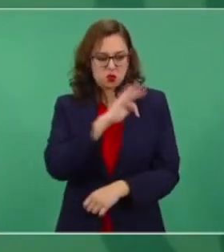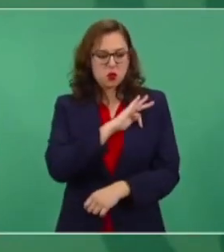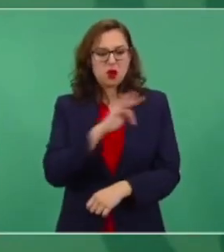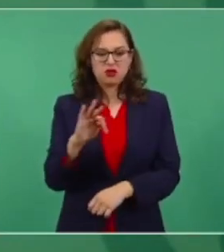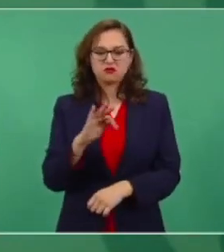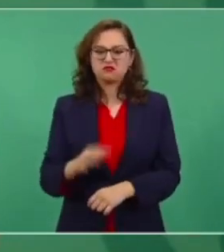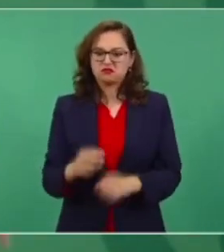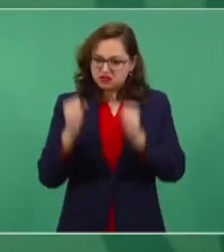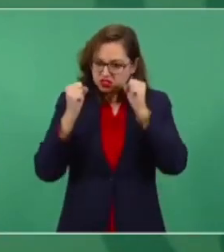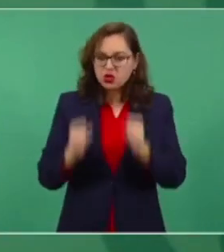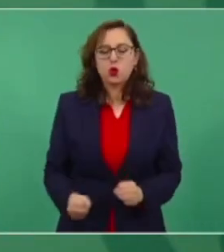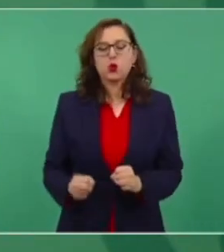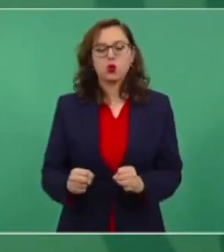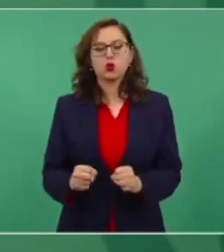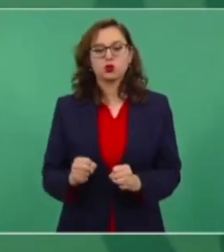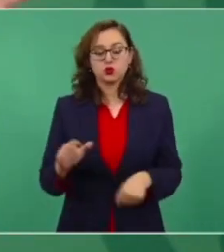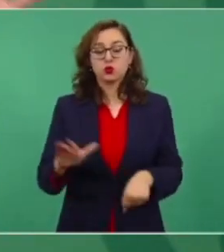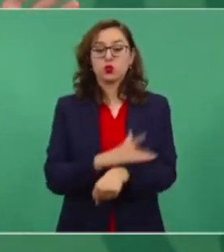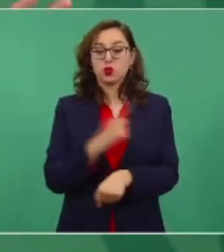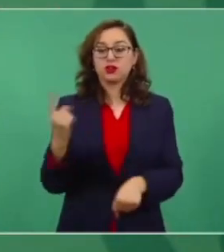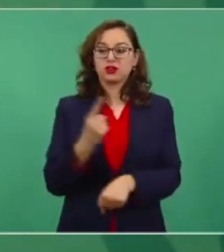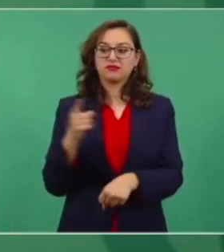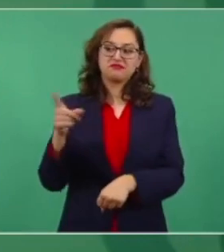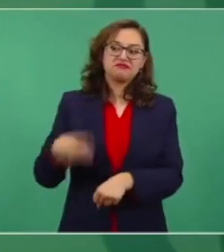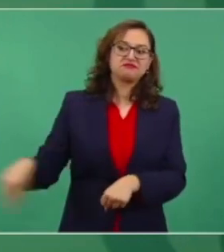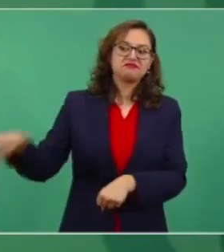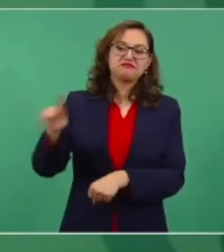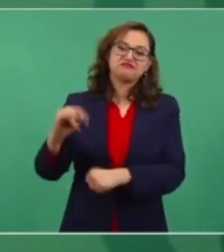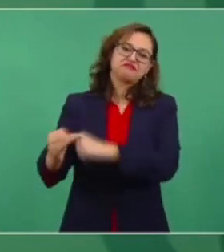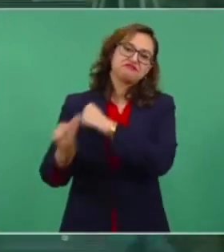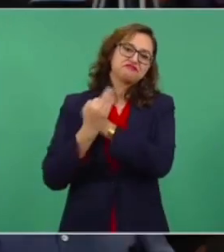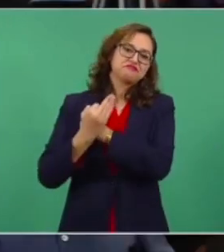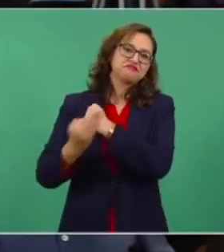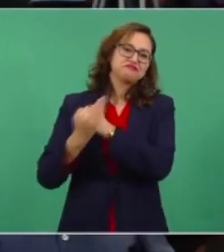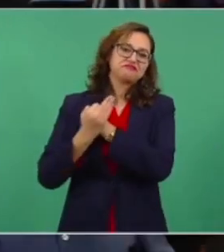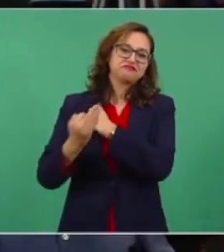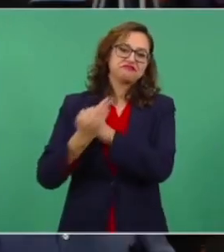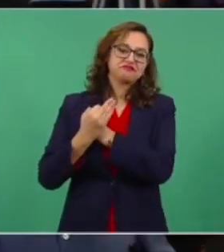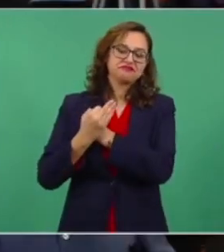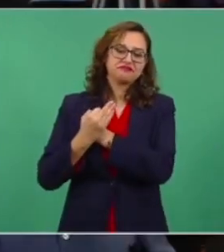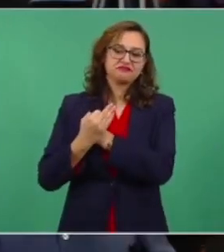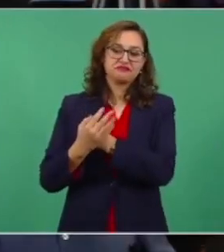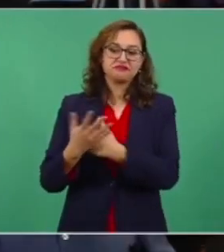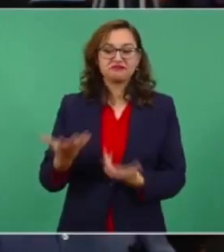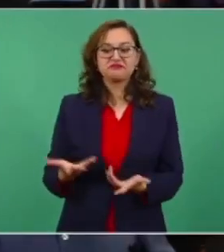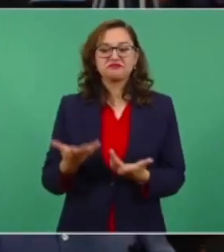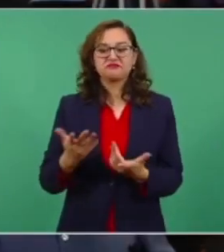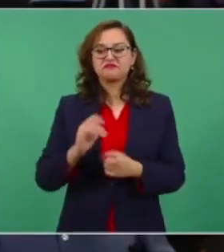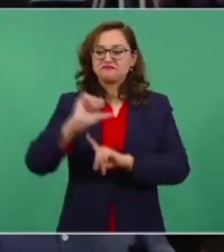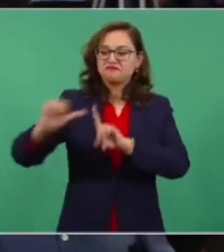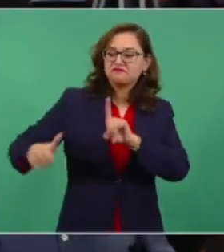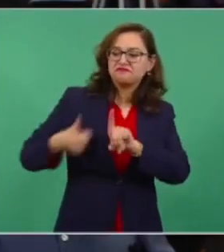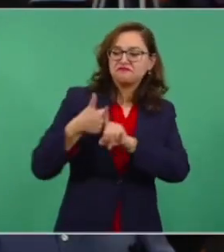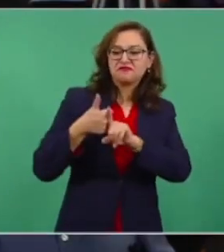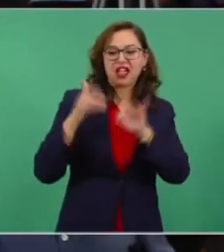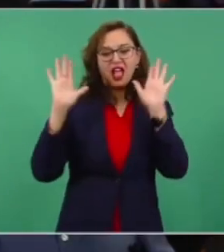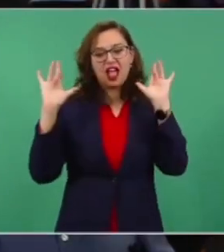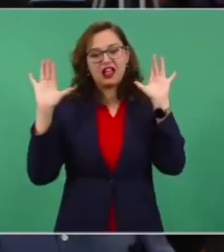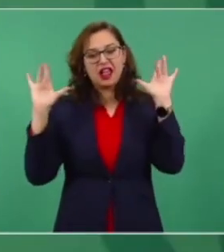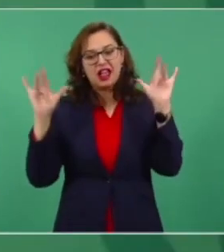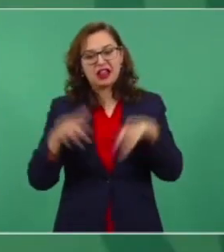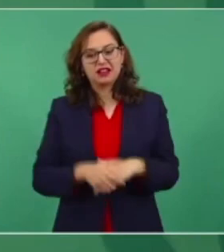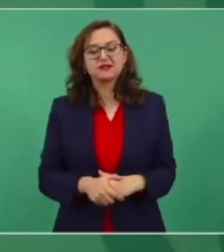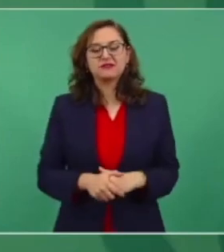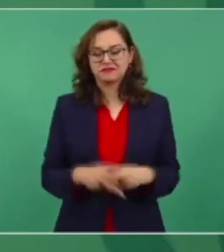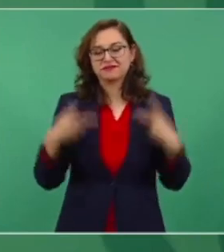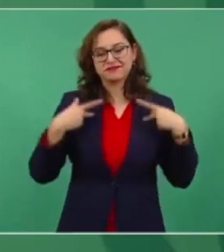seguro, porque tengo ese escudo protector, mi ángel de la guarda, la